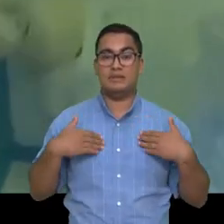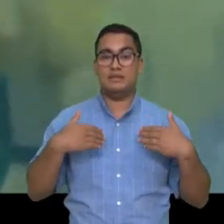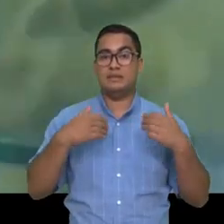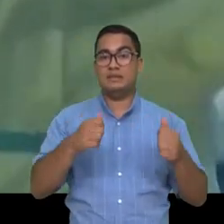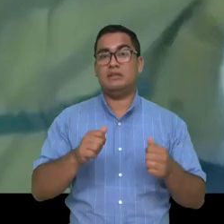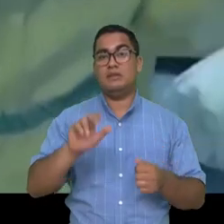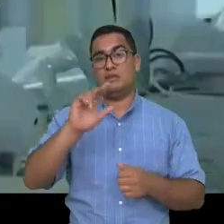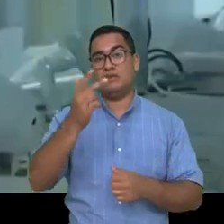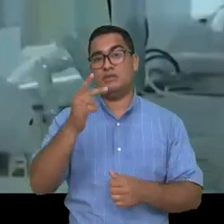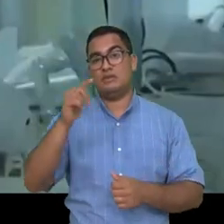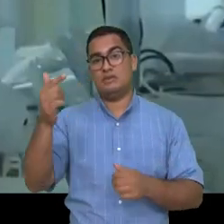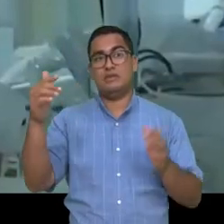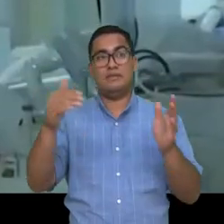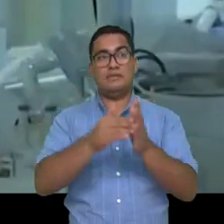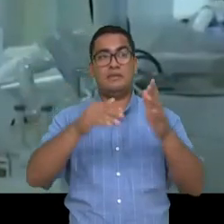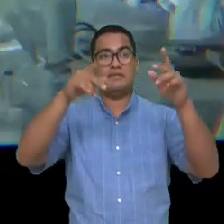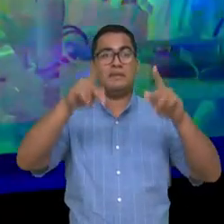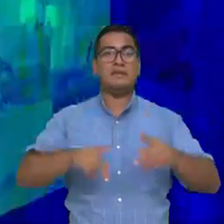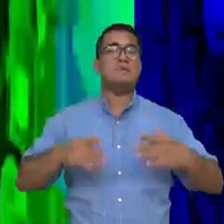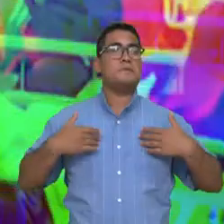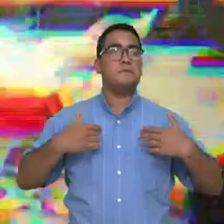de más de 87 mil personas.